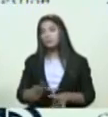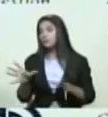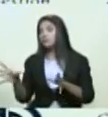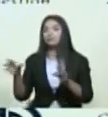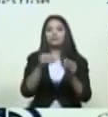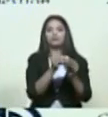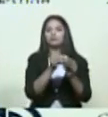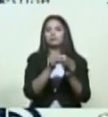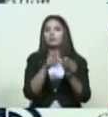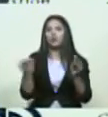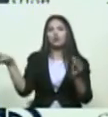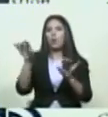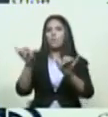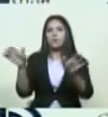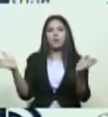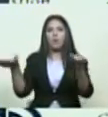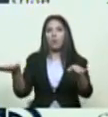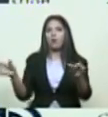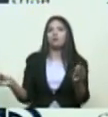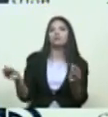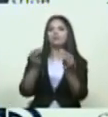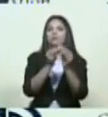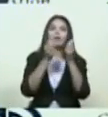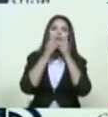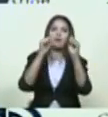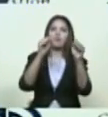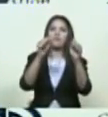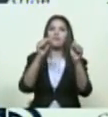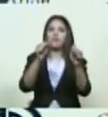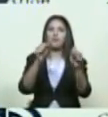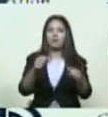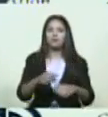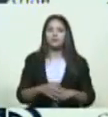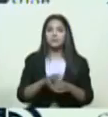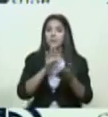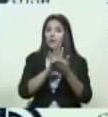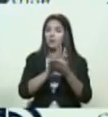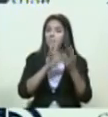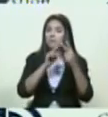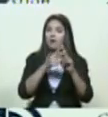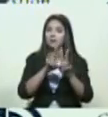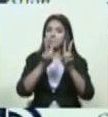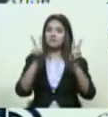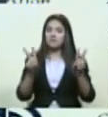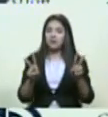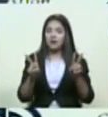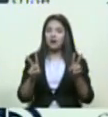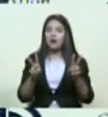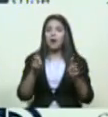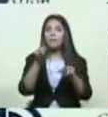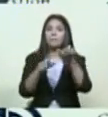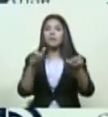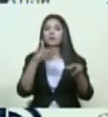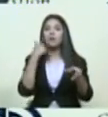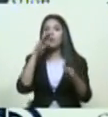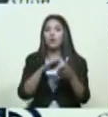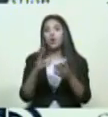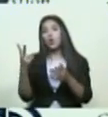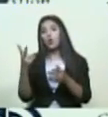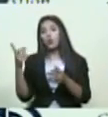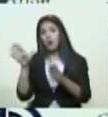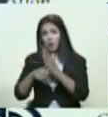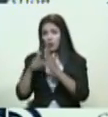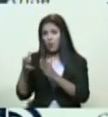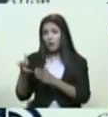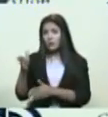vas a colocar entonces en la data de las manifestaciones pacíficas con fallecidos los dos que estaban